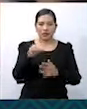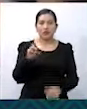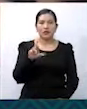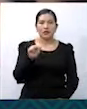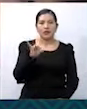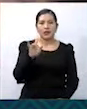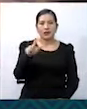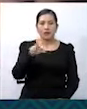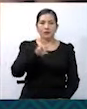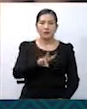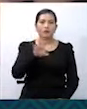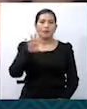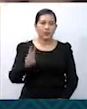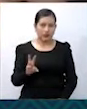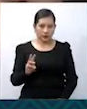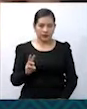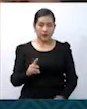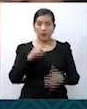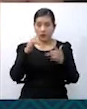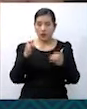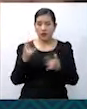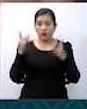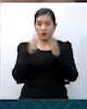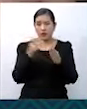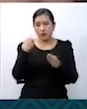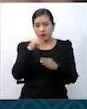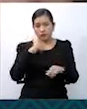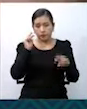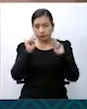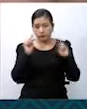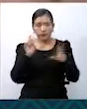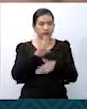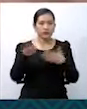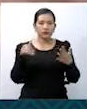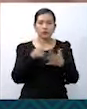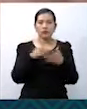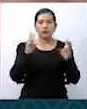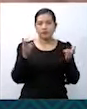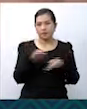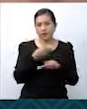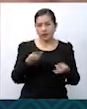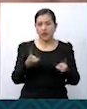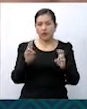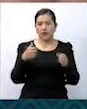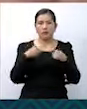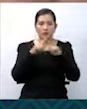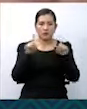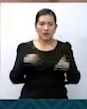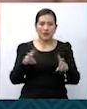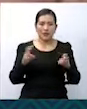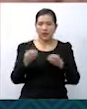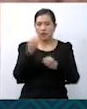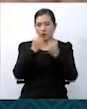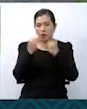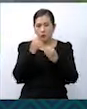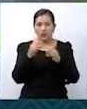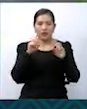Estamos colectando todo tipo de enseres, estamos hablando de vituarias, estamos hablando de